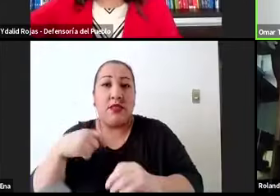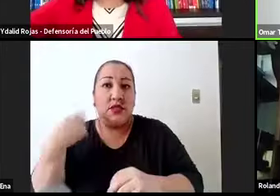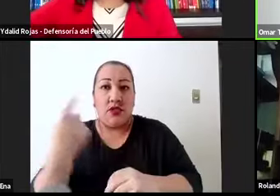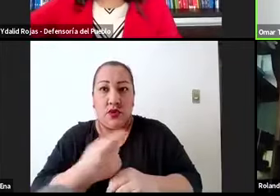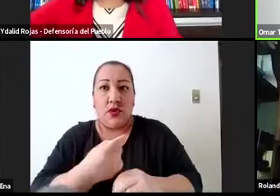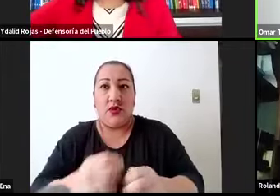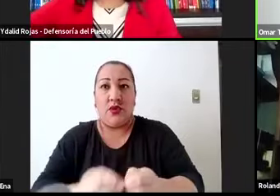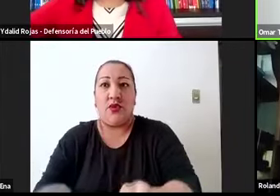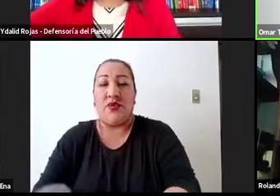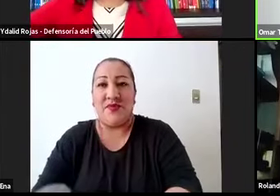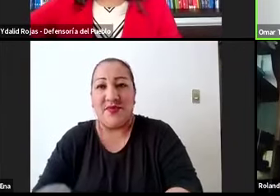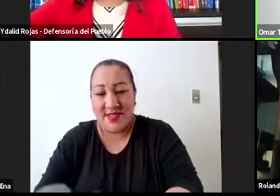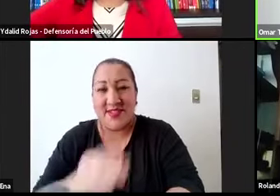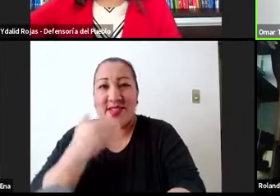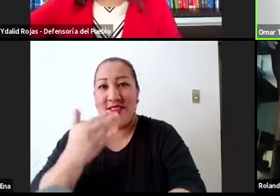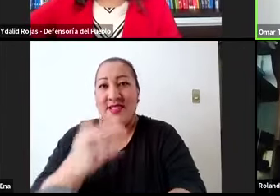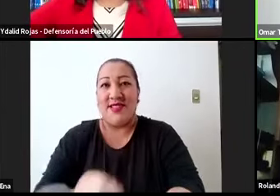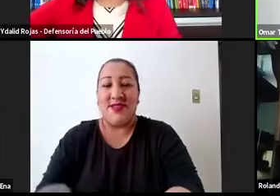mayor gusto. Muchas gracias.